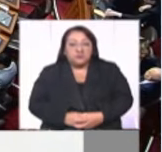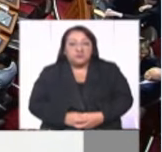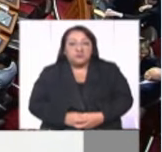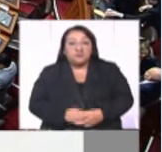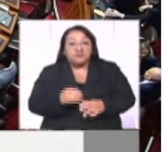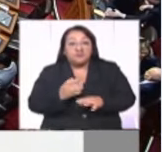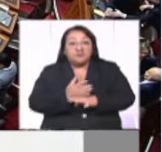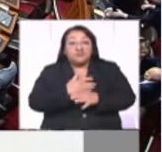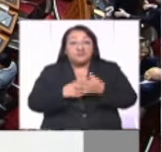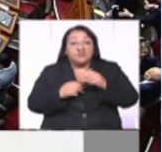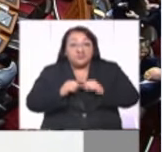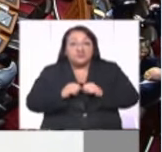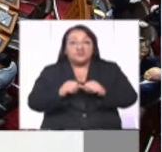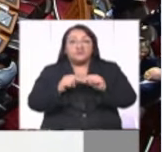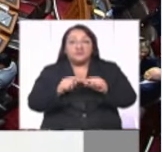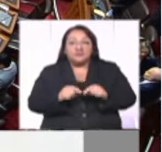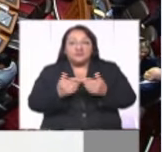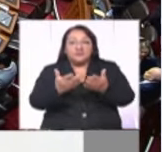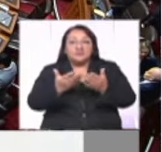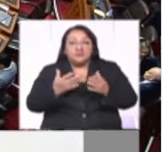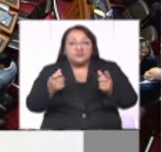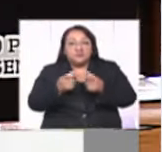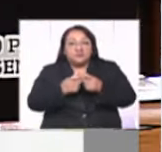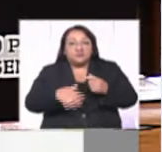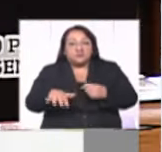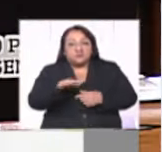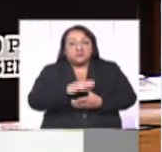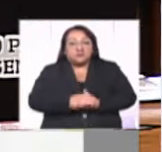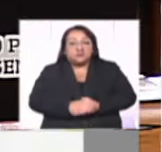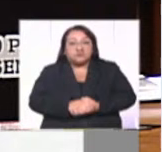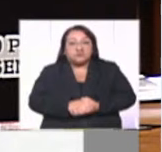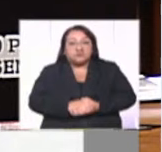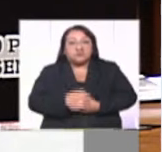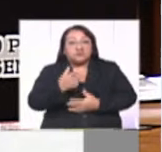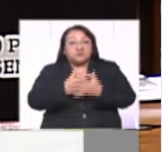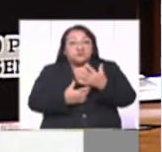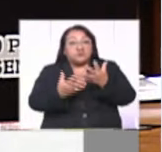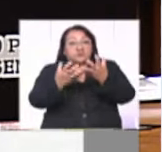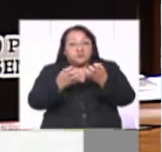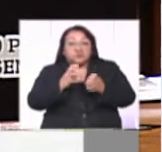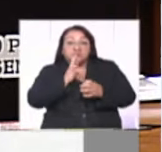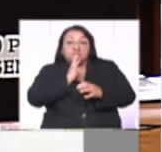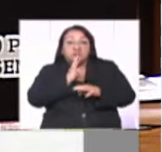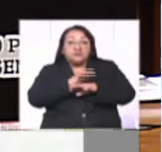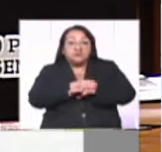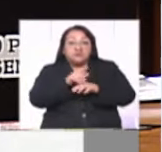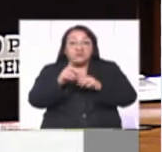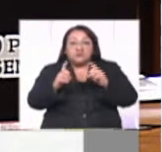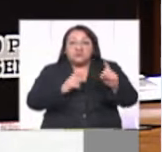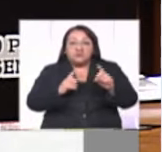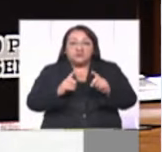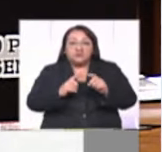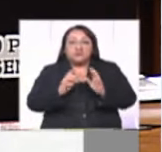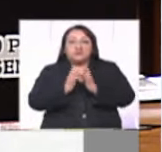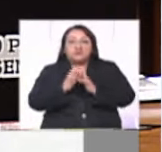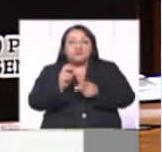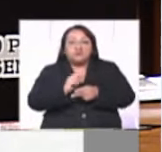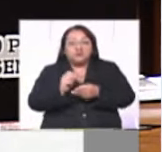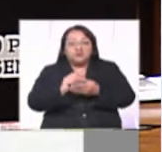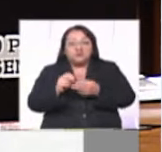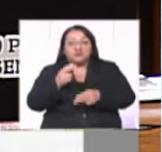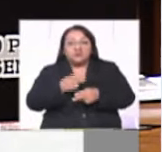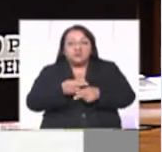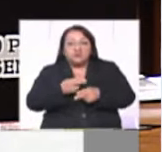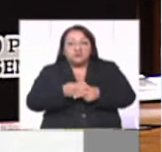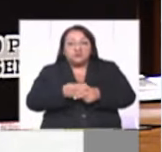Antes de continuar, pido a los señores congresistas que deseen intervenir en el debate, se inscriban a través de